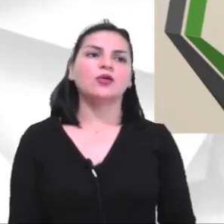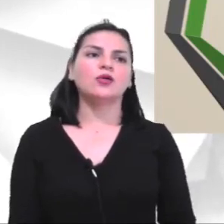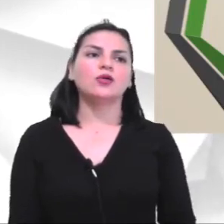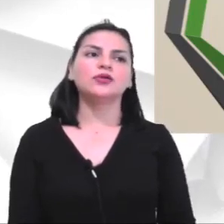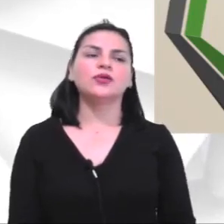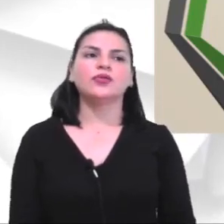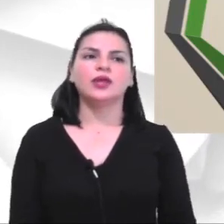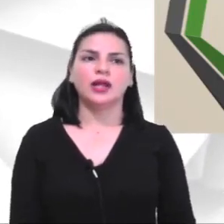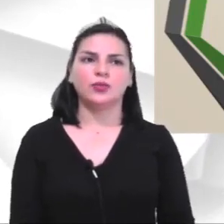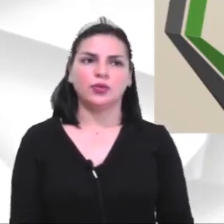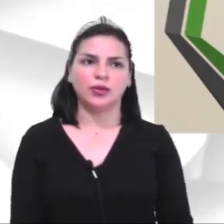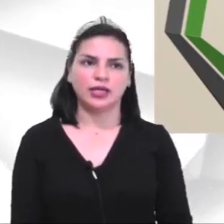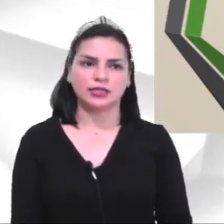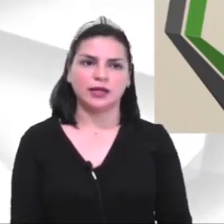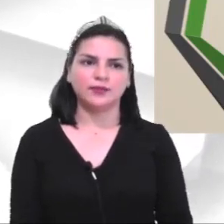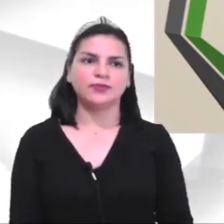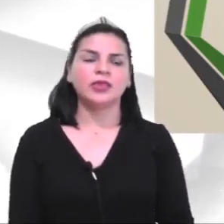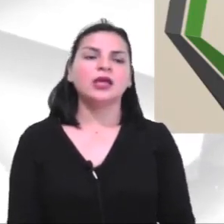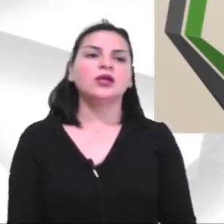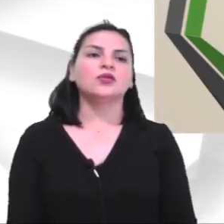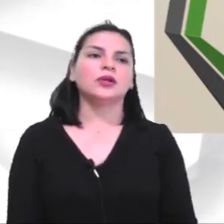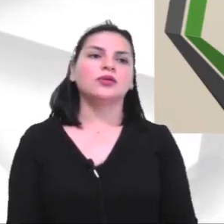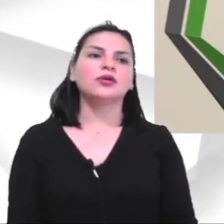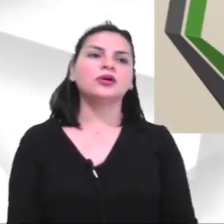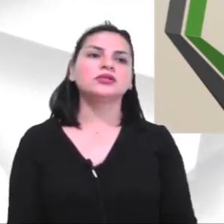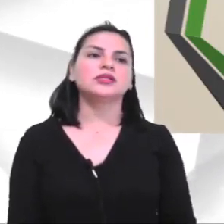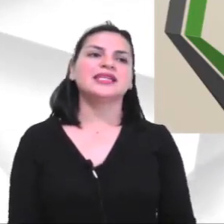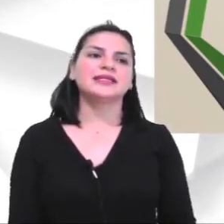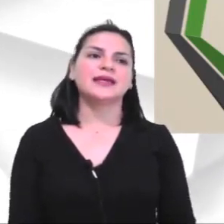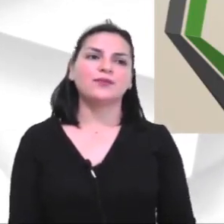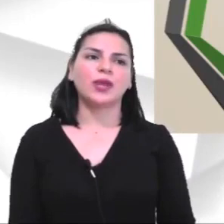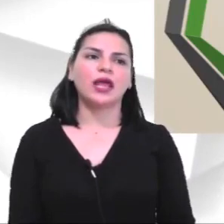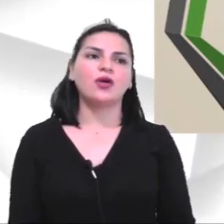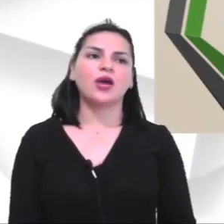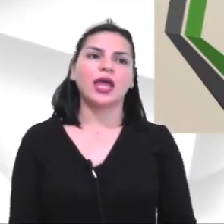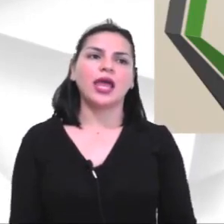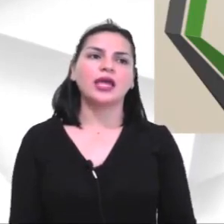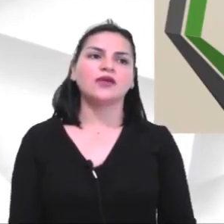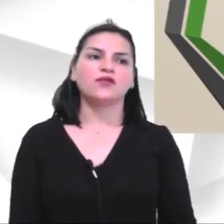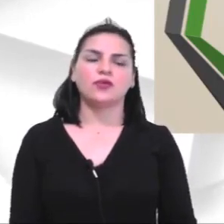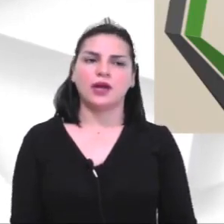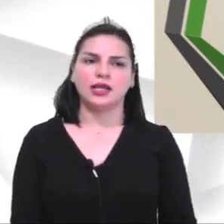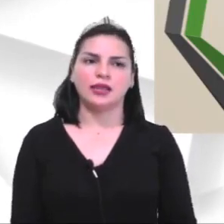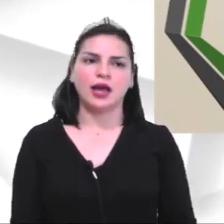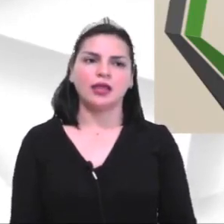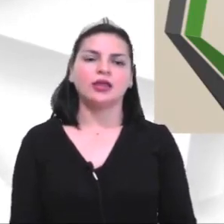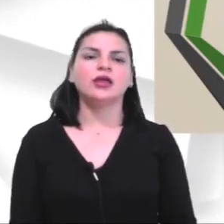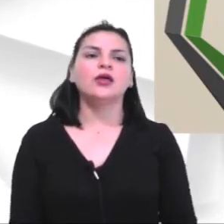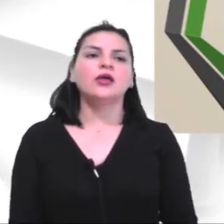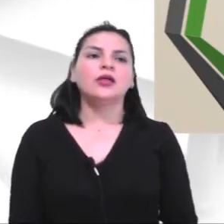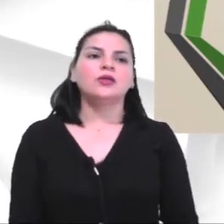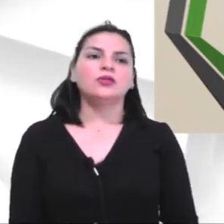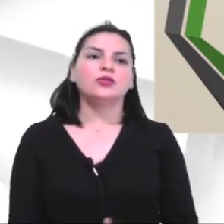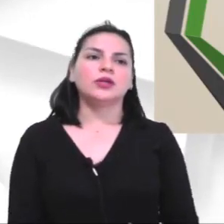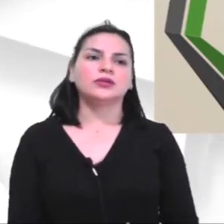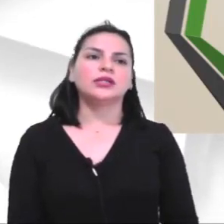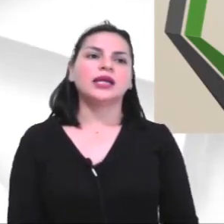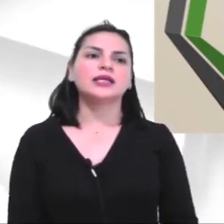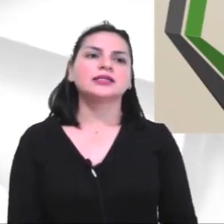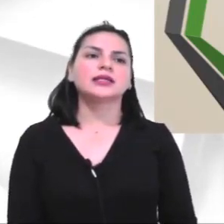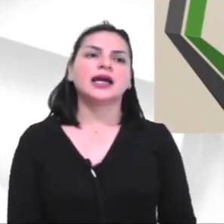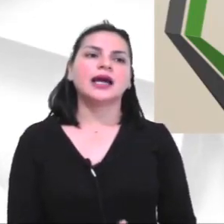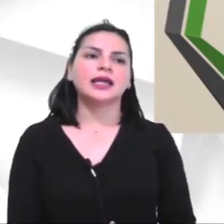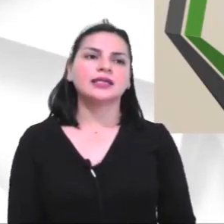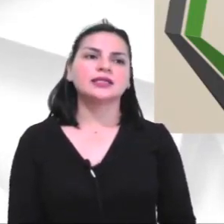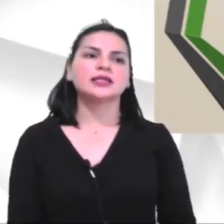el aumento de la pobreza. Número dos, desempleo e informalidad. Número